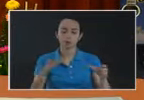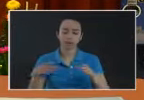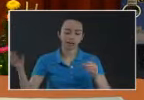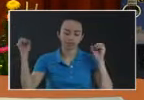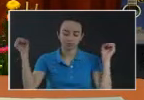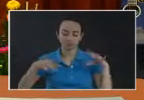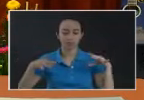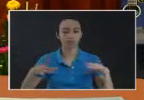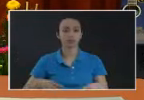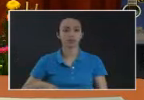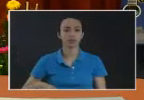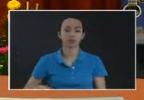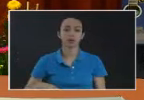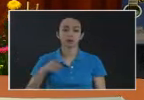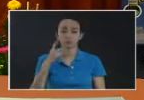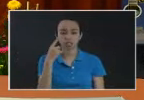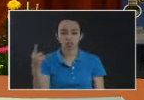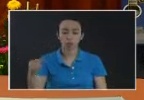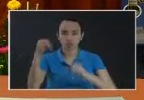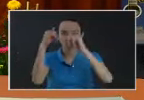Cuidado con estar buscando ídolos.